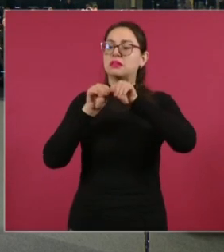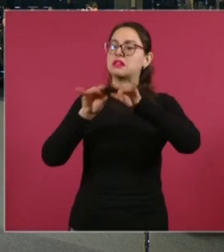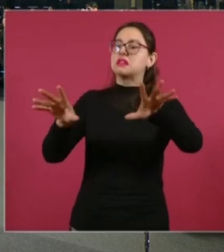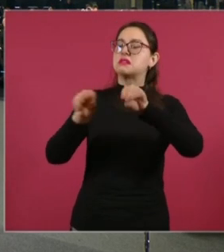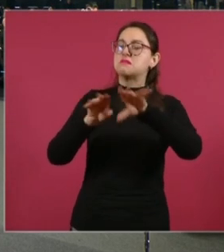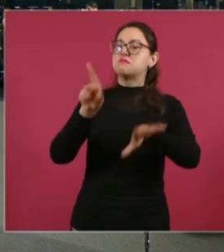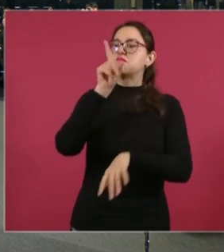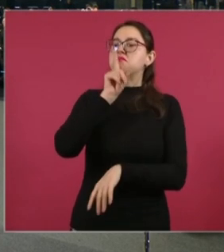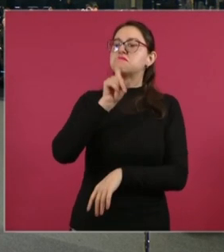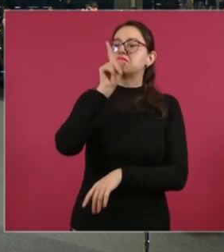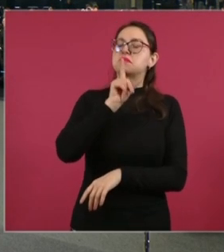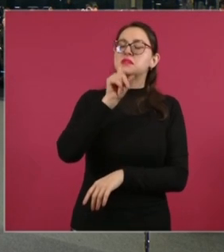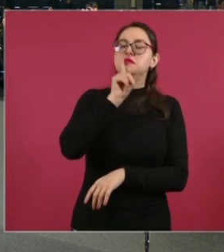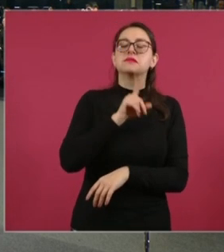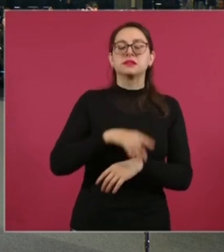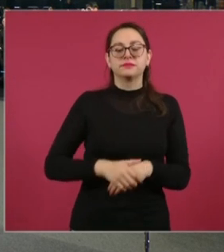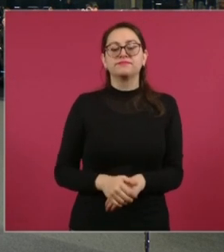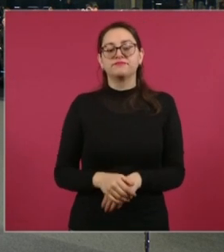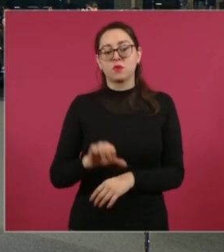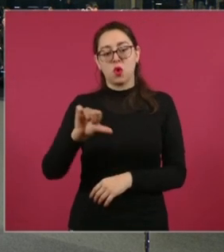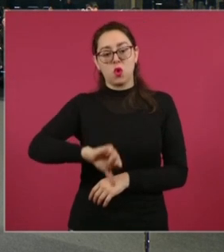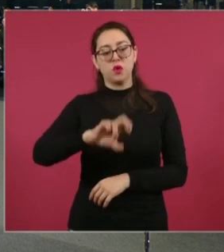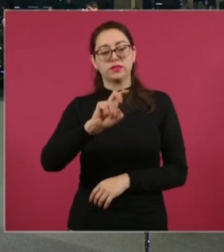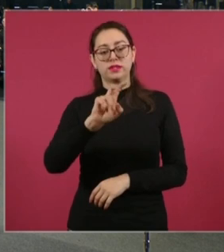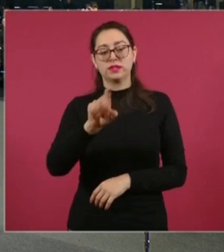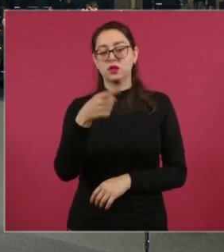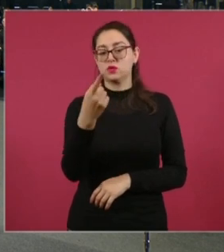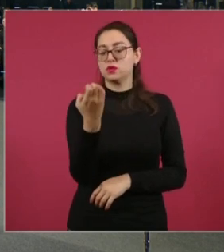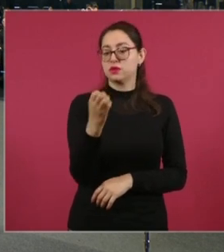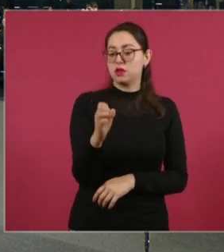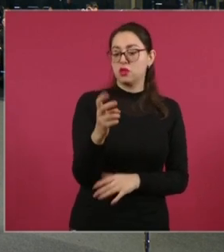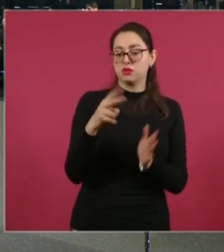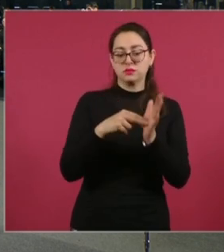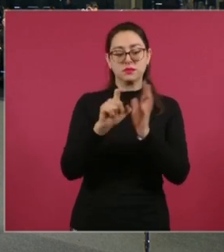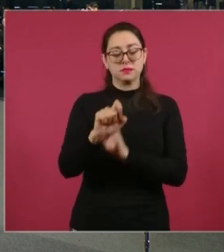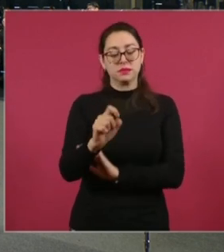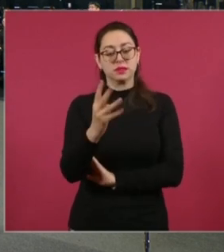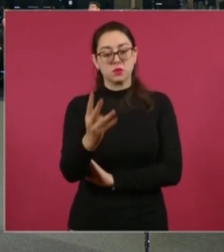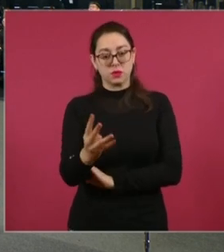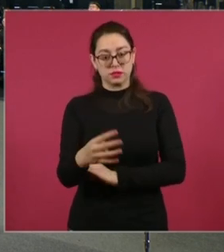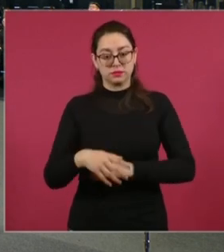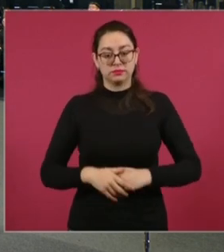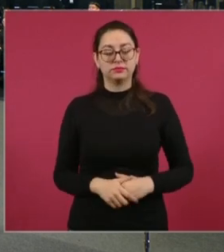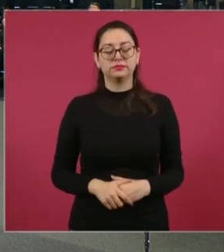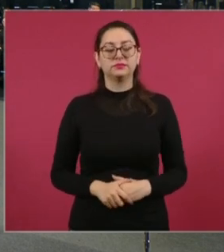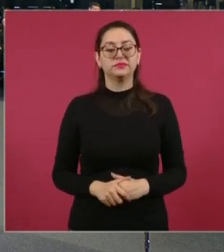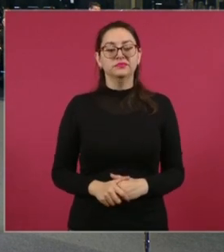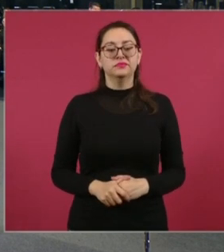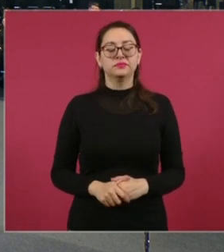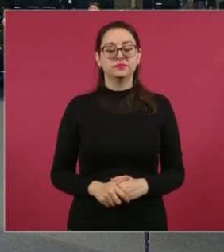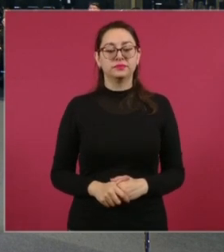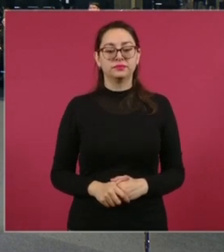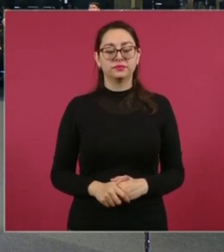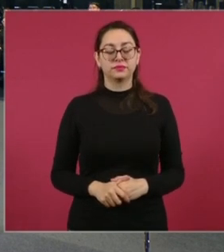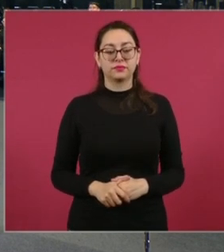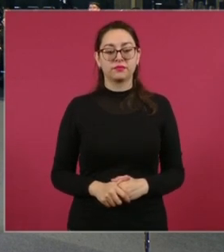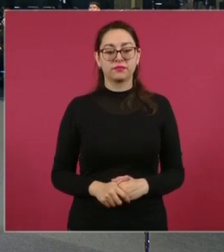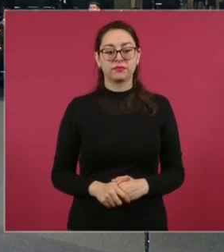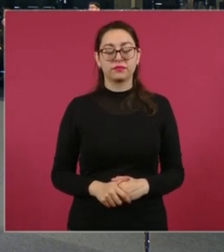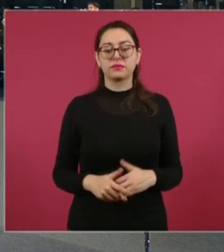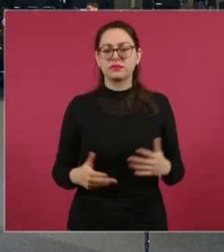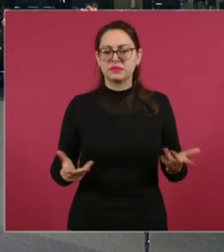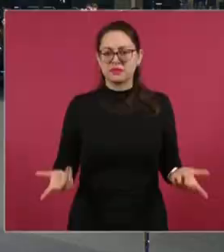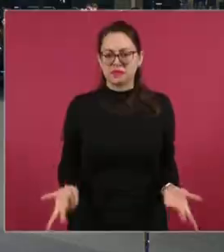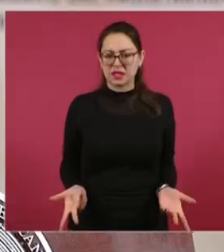enero del año 2024 y vamos a iniciar. Porque es mentira que el presidente quiera eliminar la